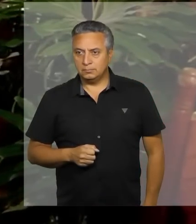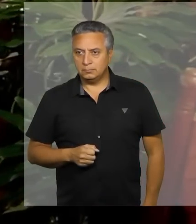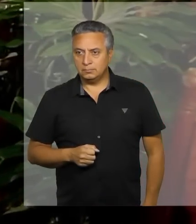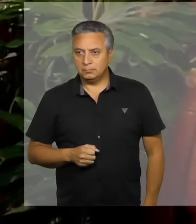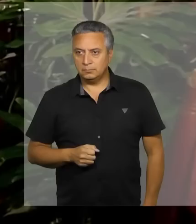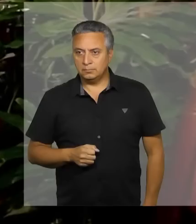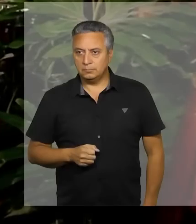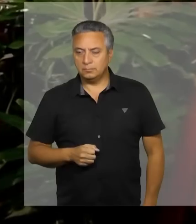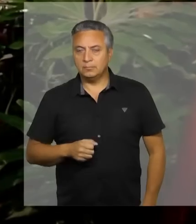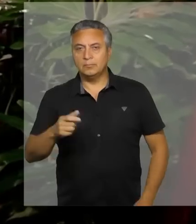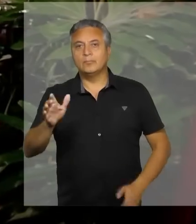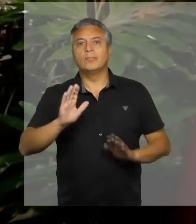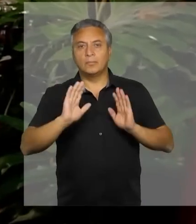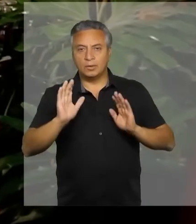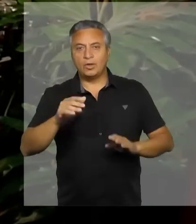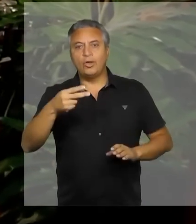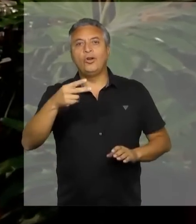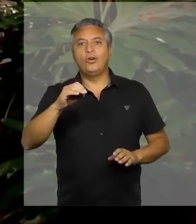Hola.